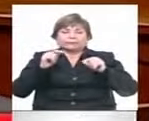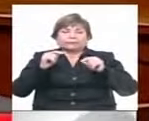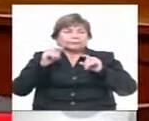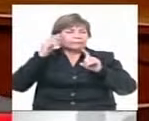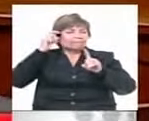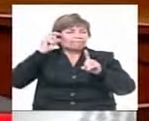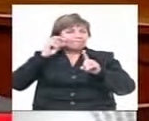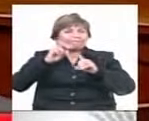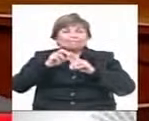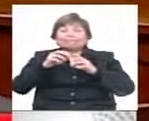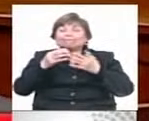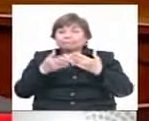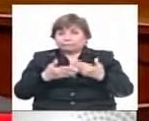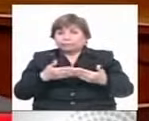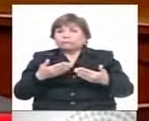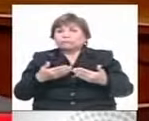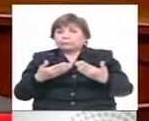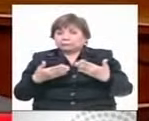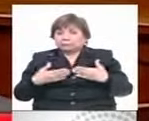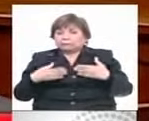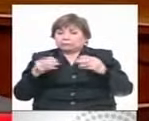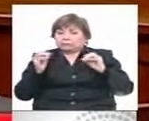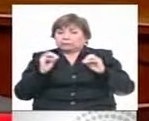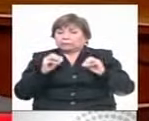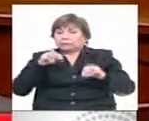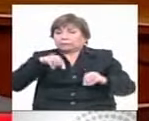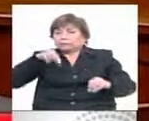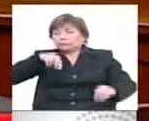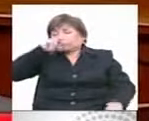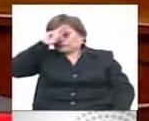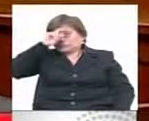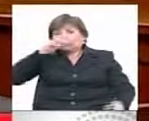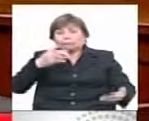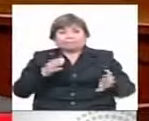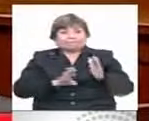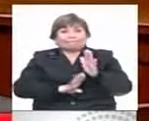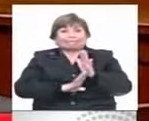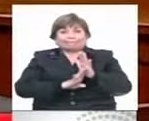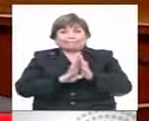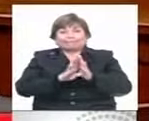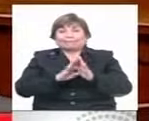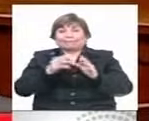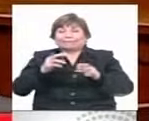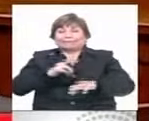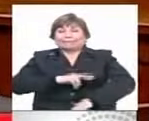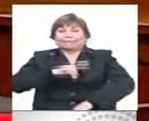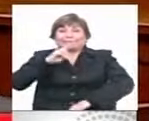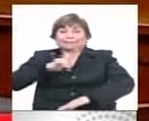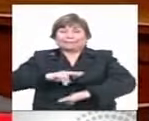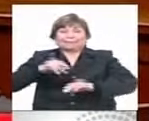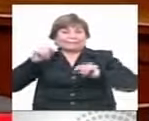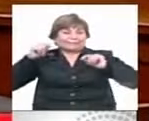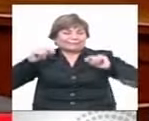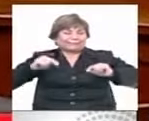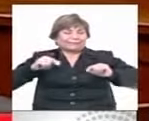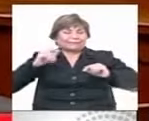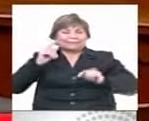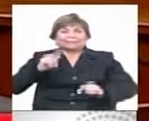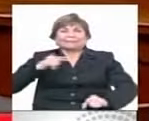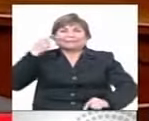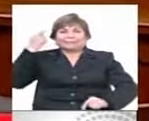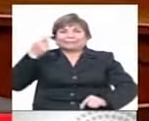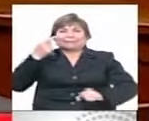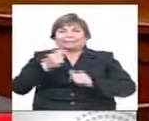proyecciones son factibles y colocarán a nuestro país con el mayor crecimiento en la región en este y el próximo